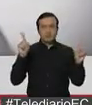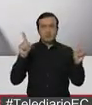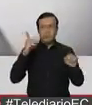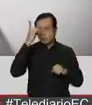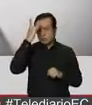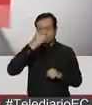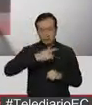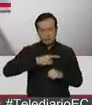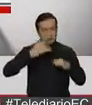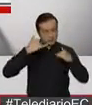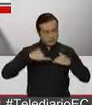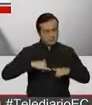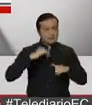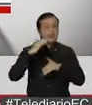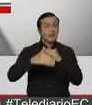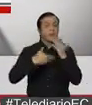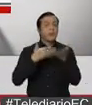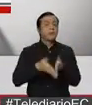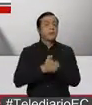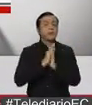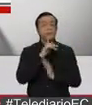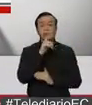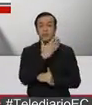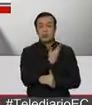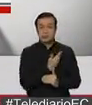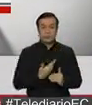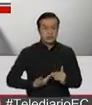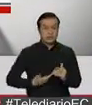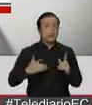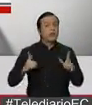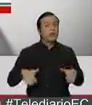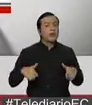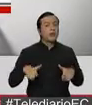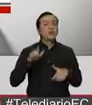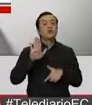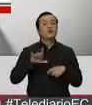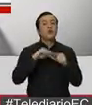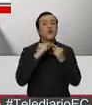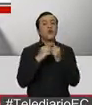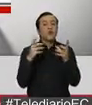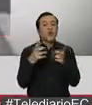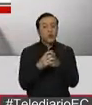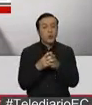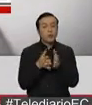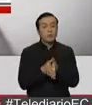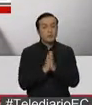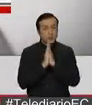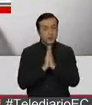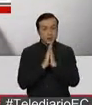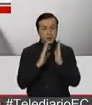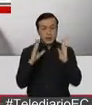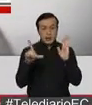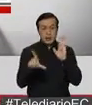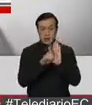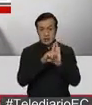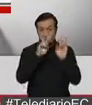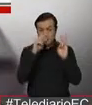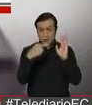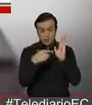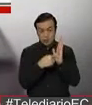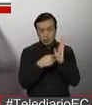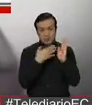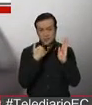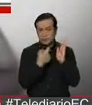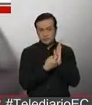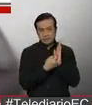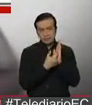posición que se mantuvo incluso luego del pedido que hiciera el presidente Lenín Moreno a su bancada y a la misma asamblea, que elimine de la ley humanitaria todo lo